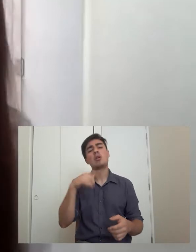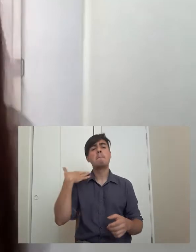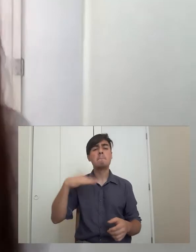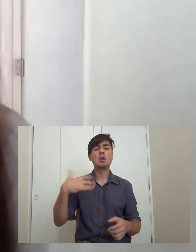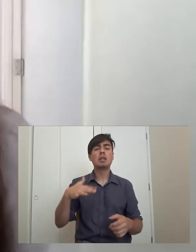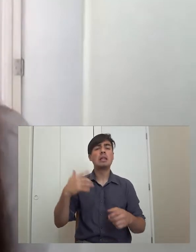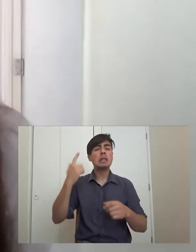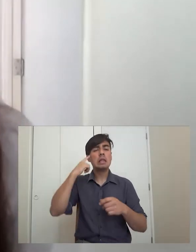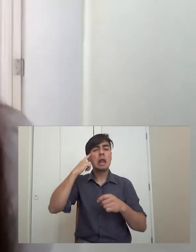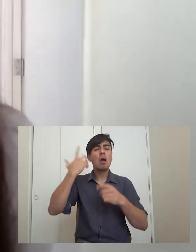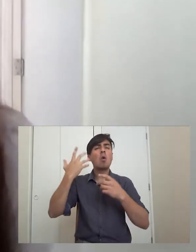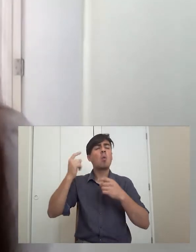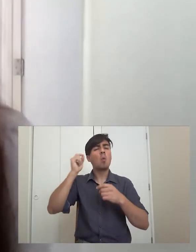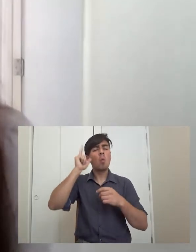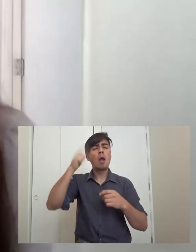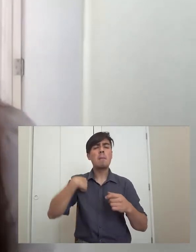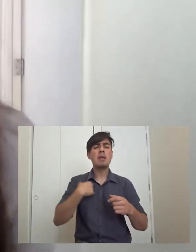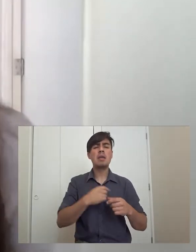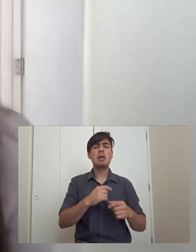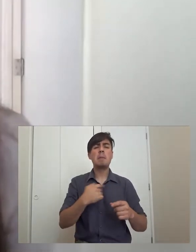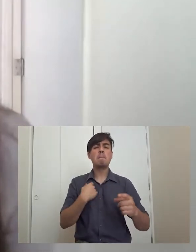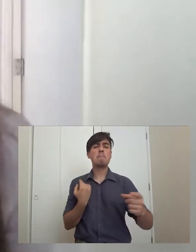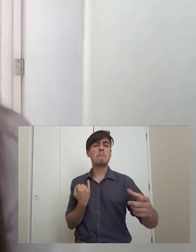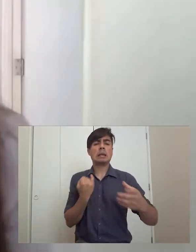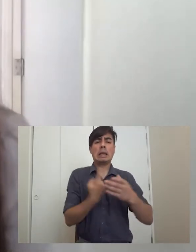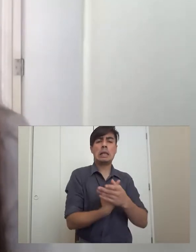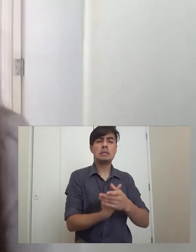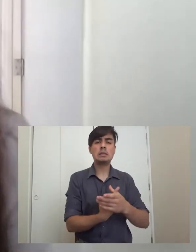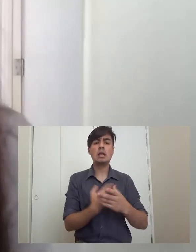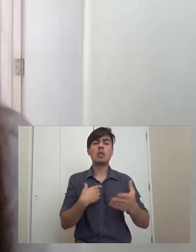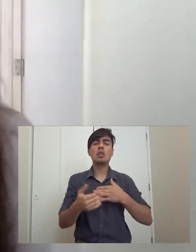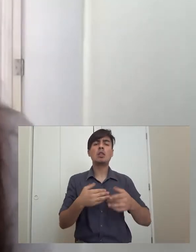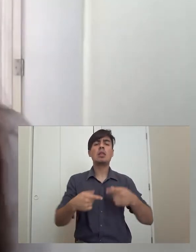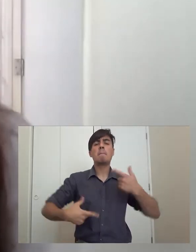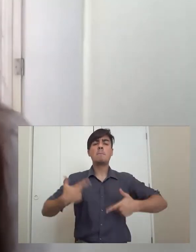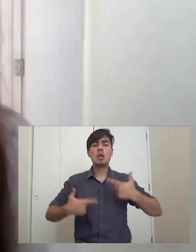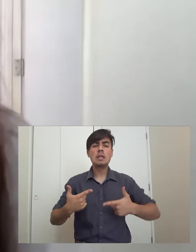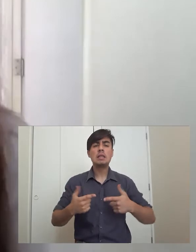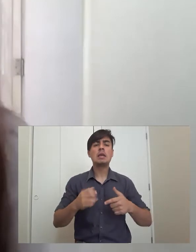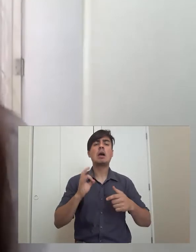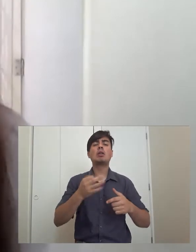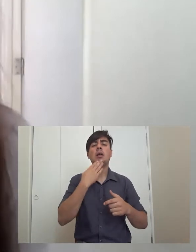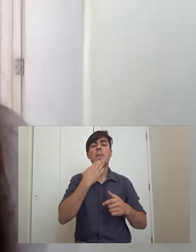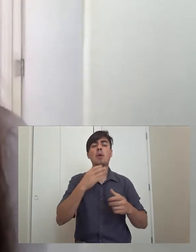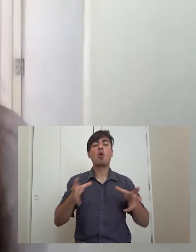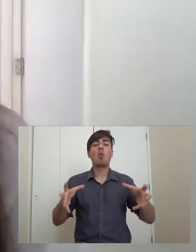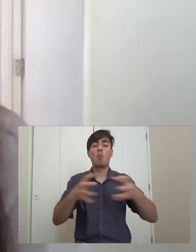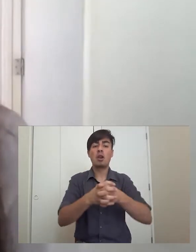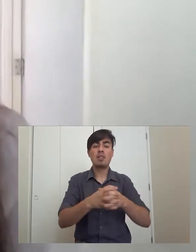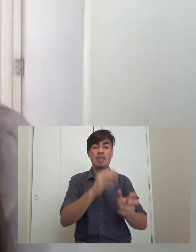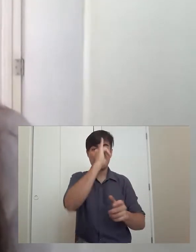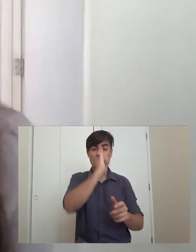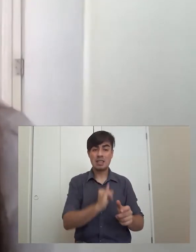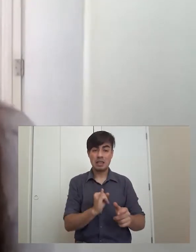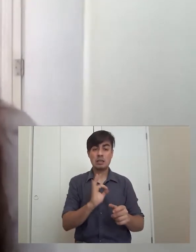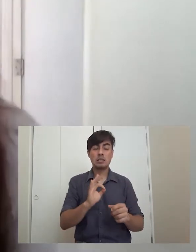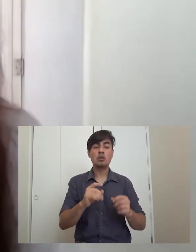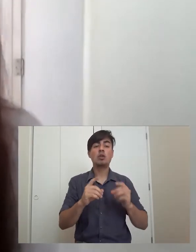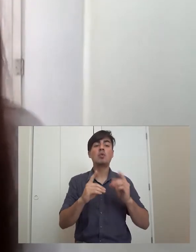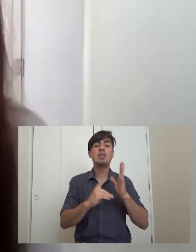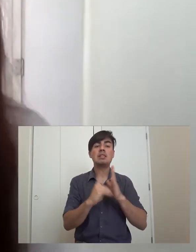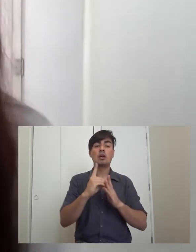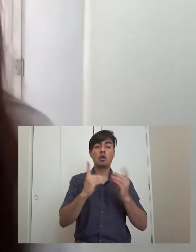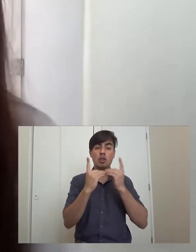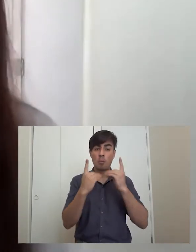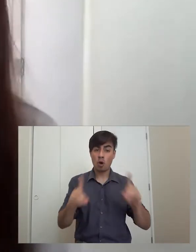nuestro país. Y considerando la importancia de la conciencia de pertenencia a una colectividad política y a una